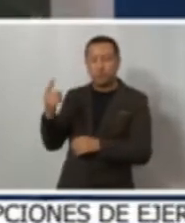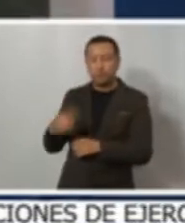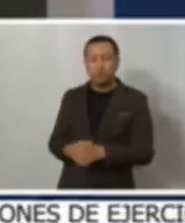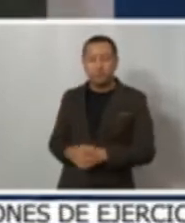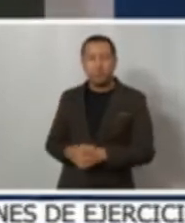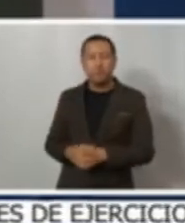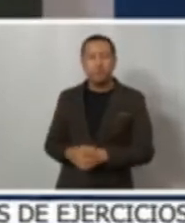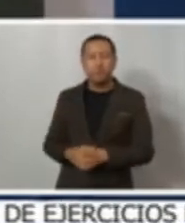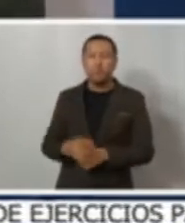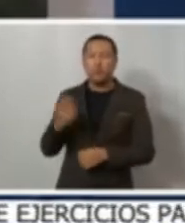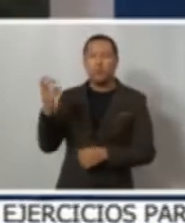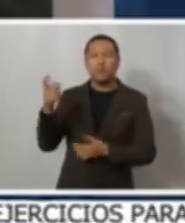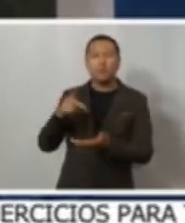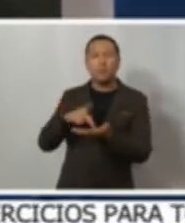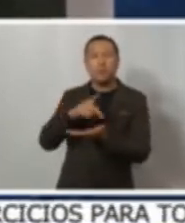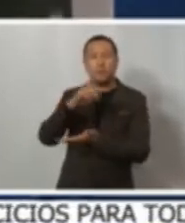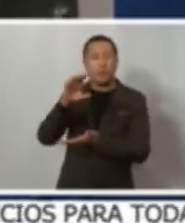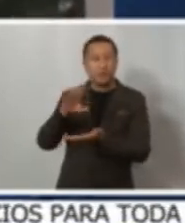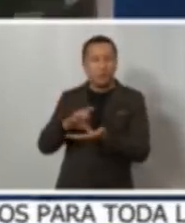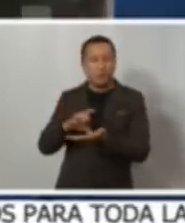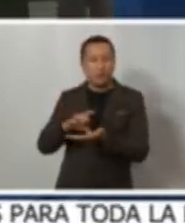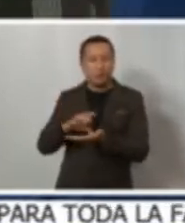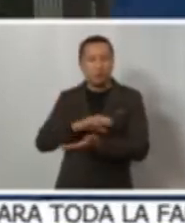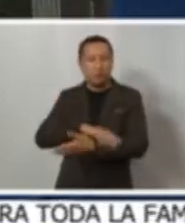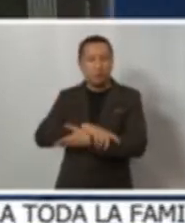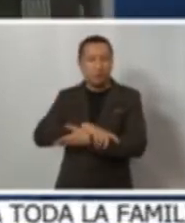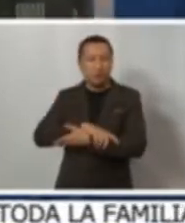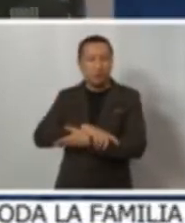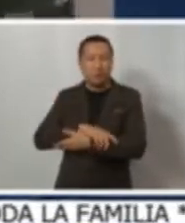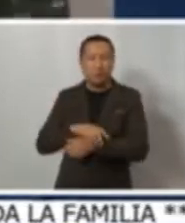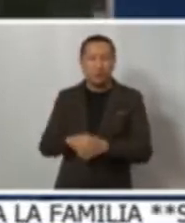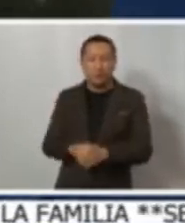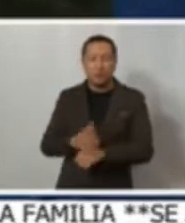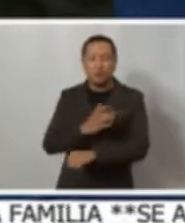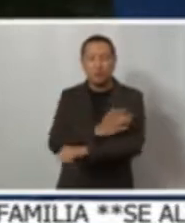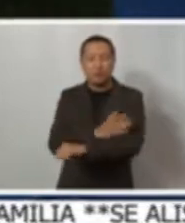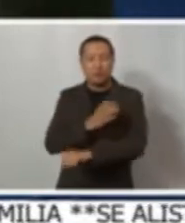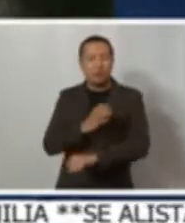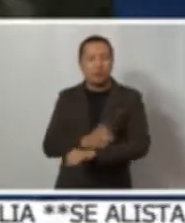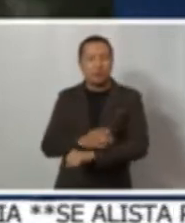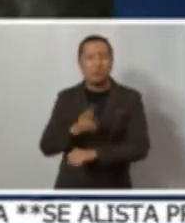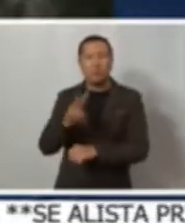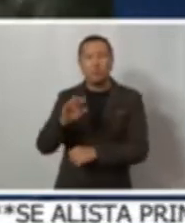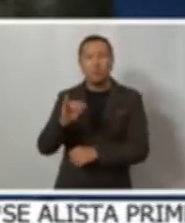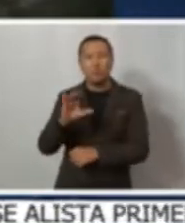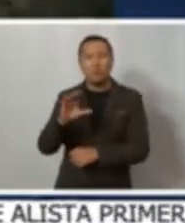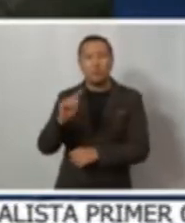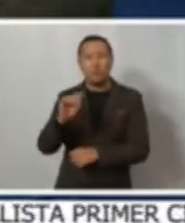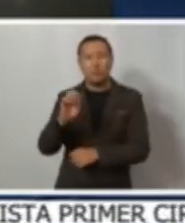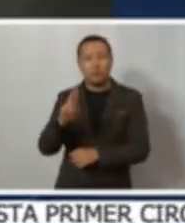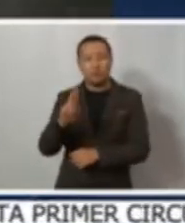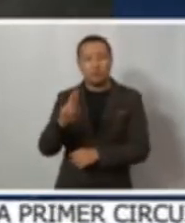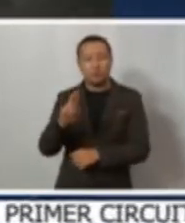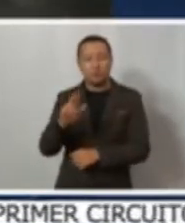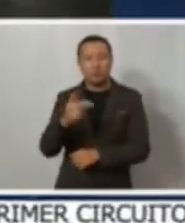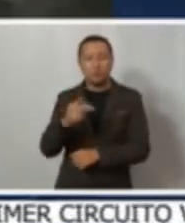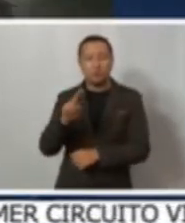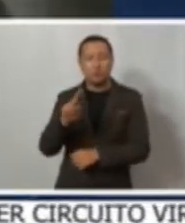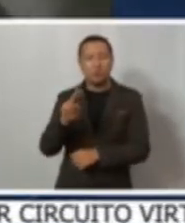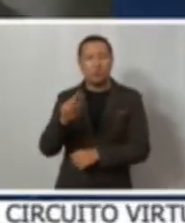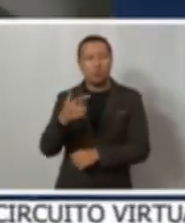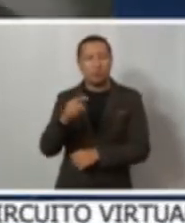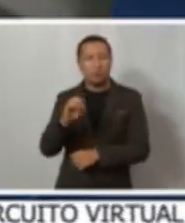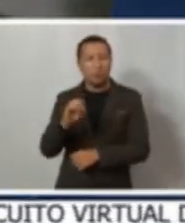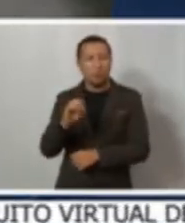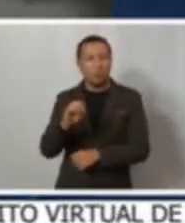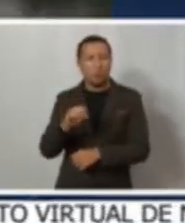municipio de Solidaridad, de Playa del Carmen, de nuestro compañero reportero Víctor Hugo Vargas. Son de las 5 de la mañana estas